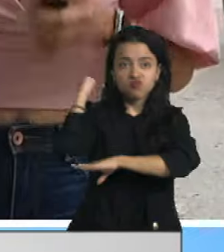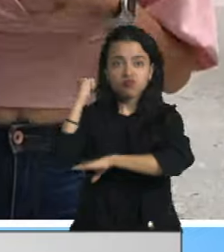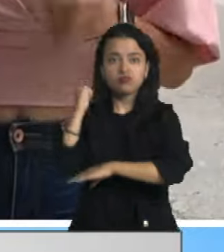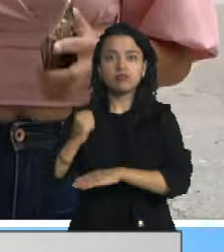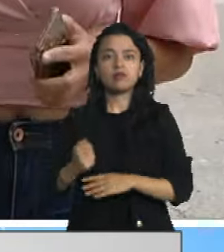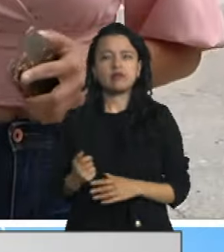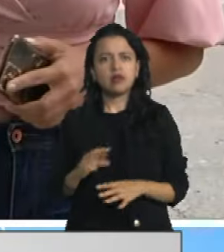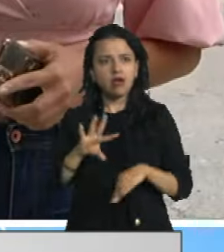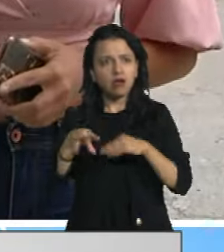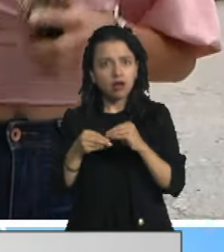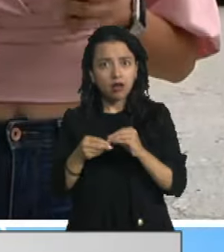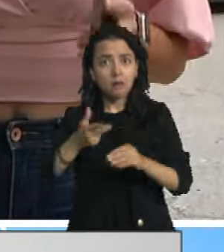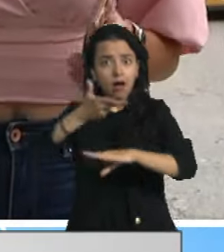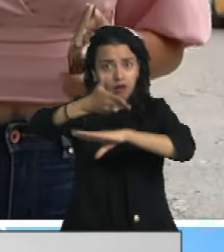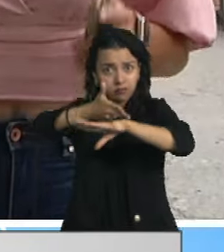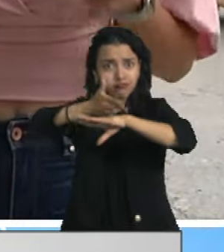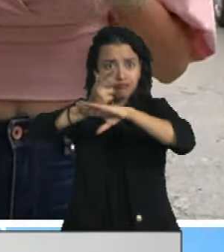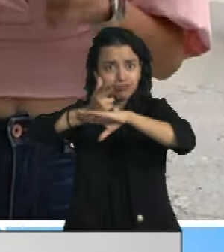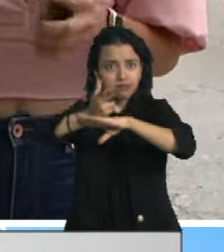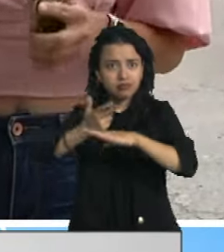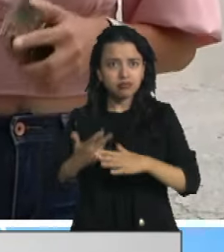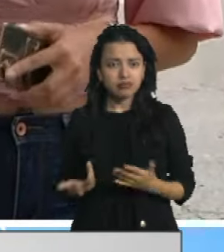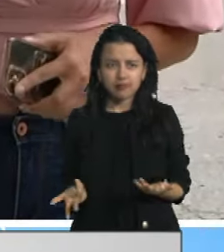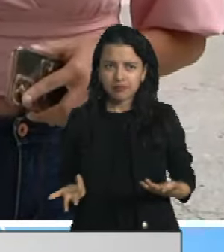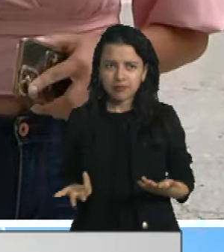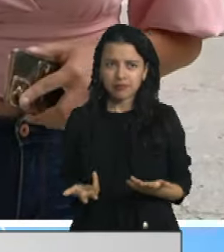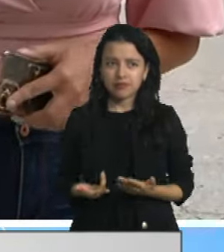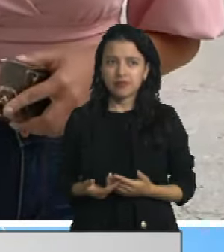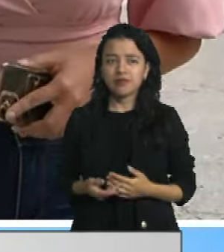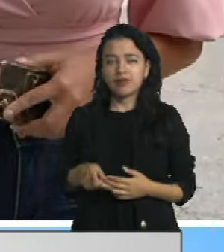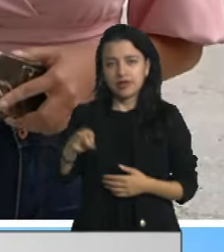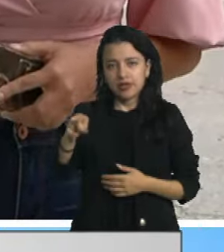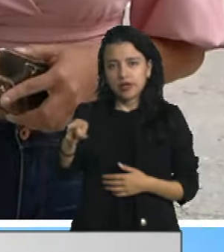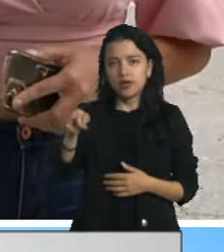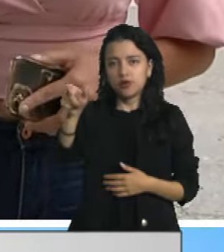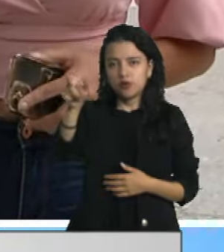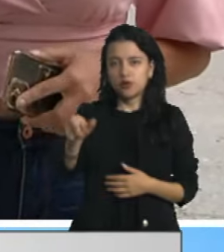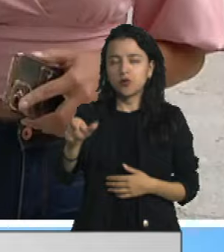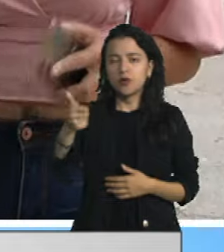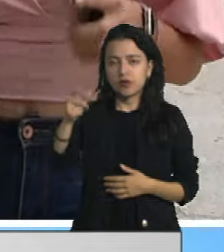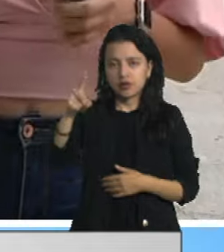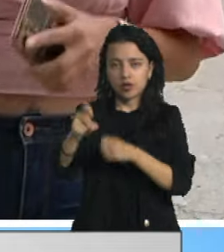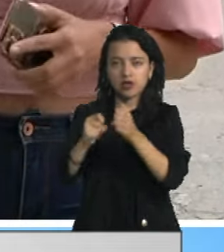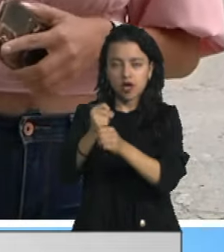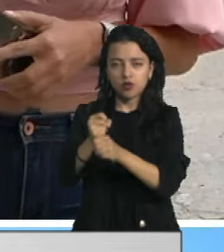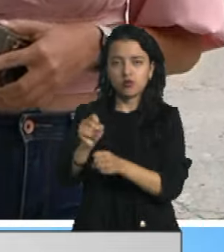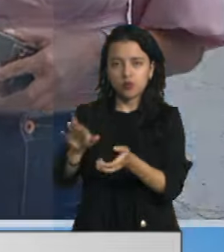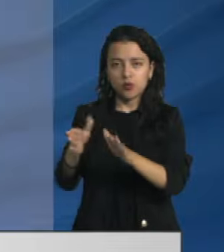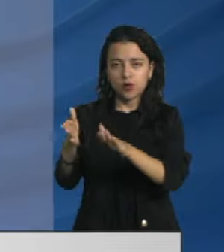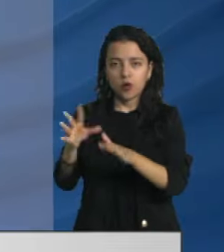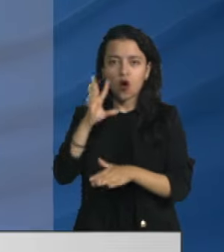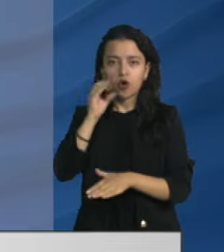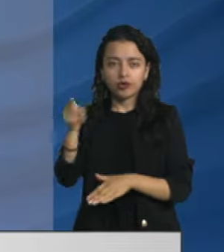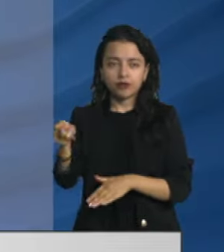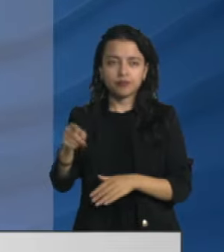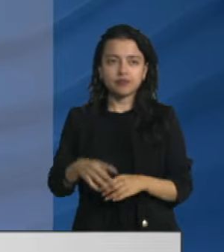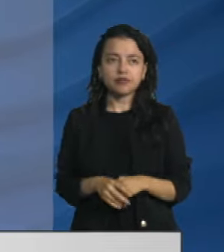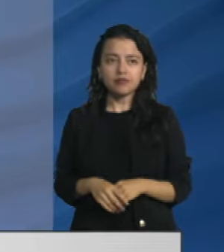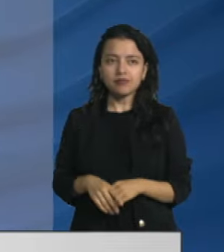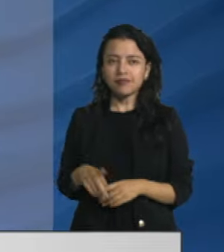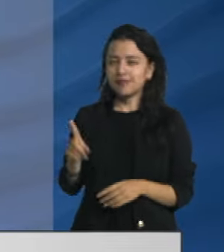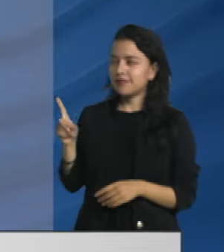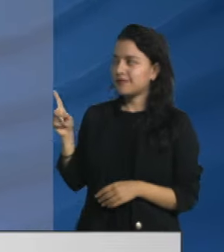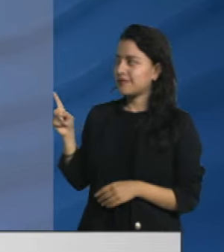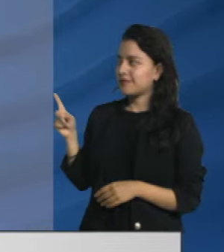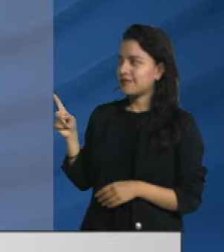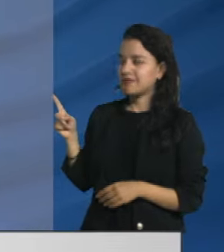machetes, sino también armas de fuego. En este hecho, un menor de 16 años fue asesinado. Otro momento muestra el momento en el